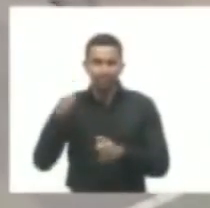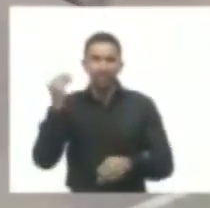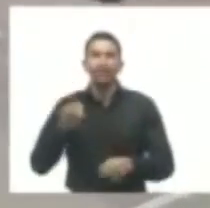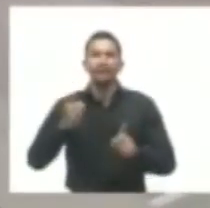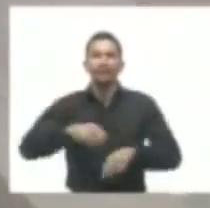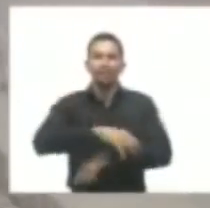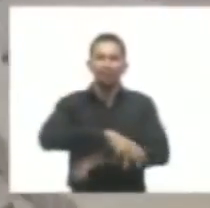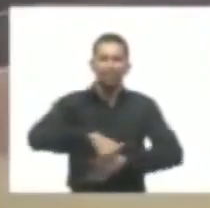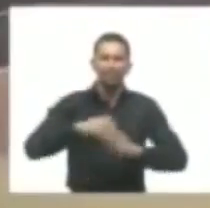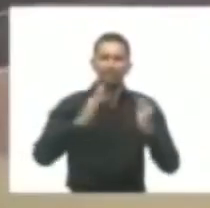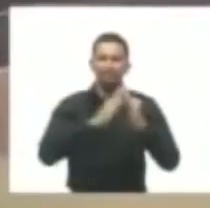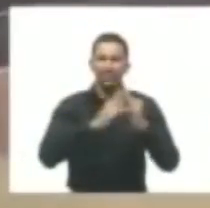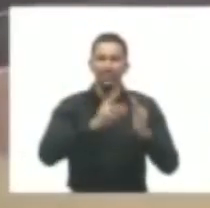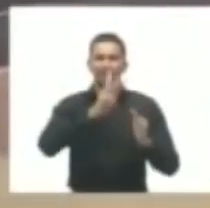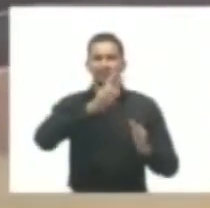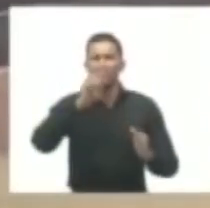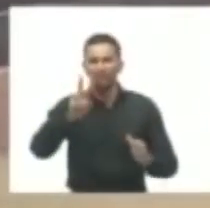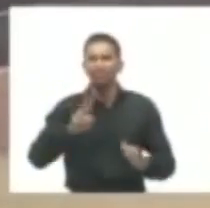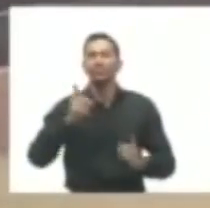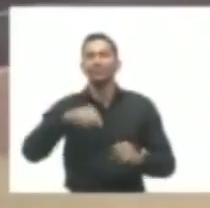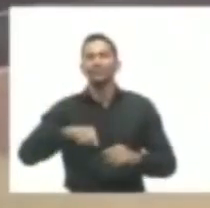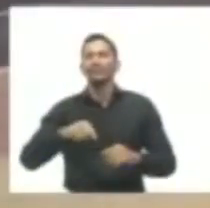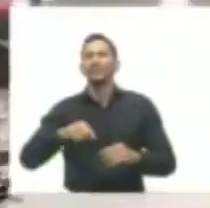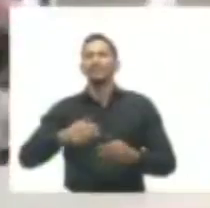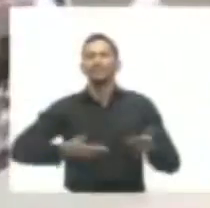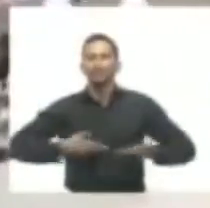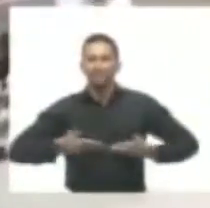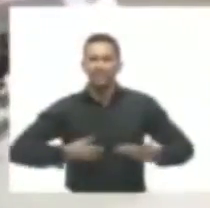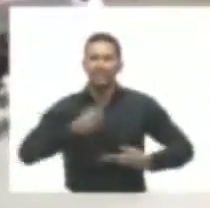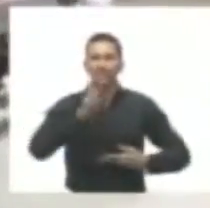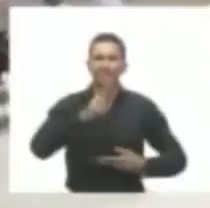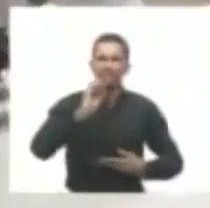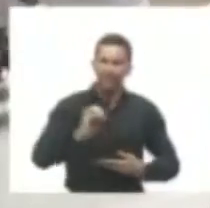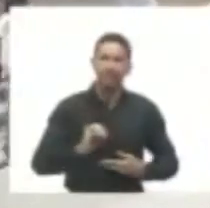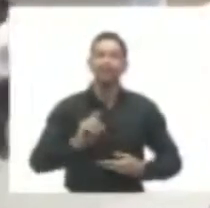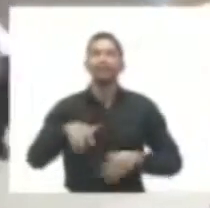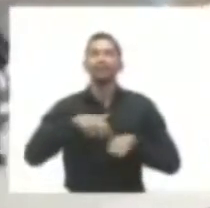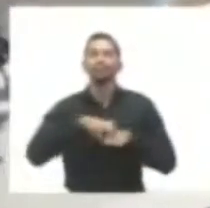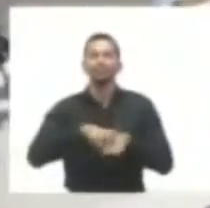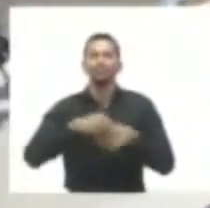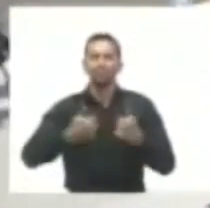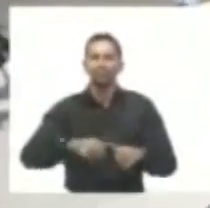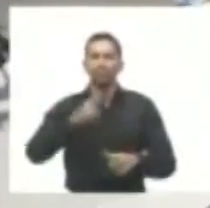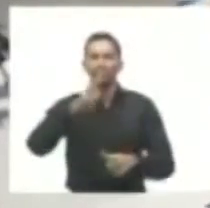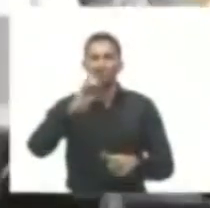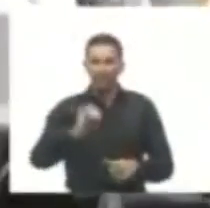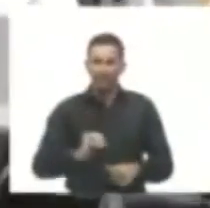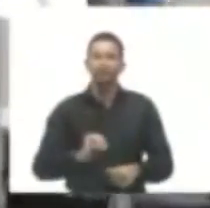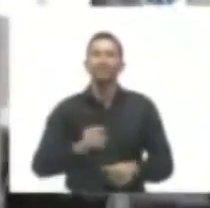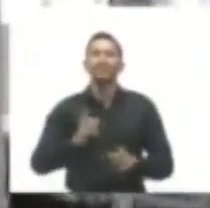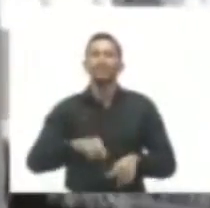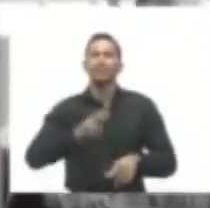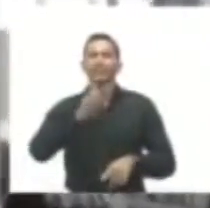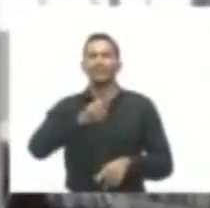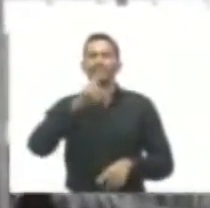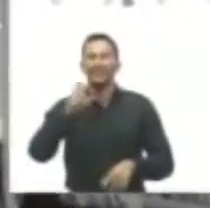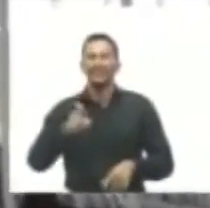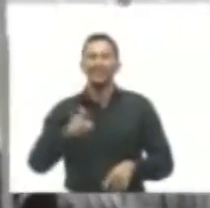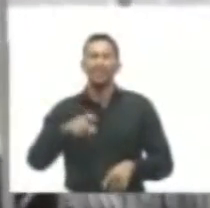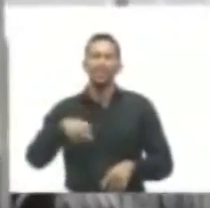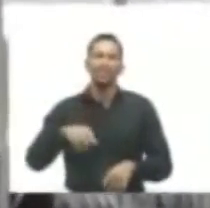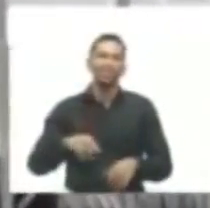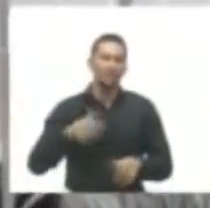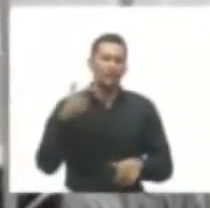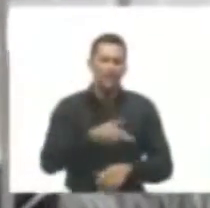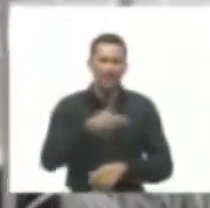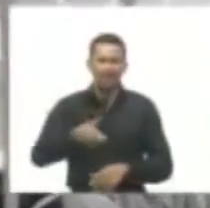32 establecimientos comerciales, 21 automotores, 2 casos de fleteo y 26 muertes violentas, en su mayoría por